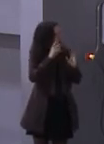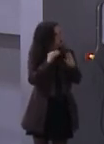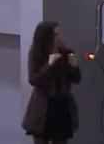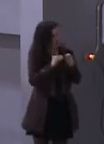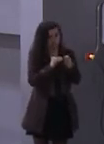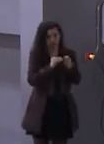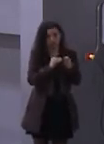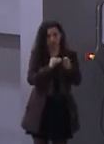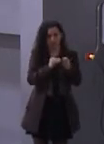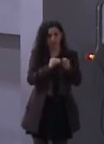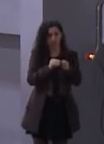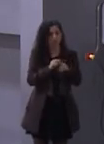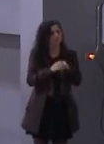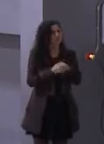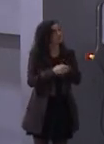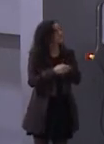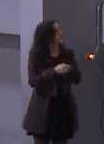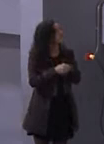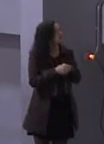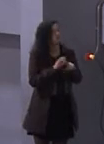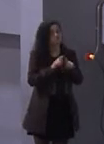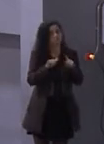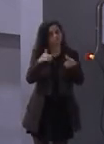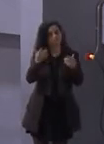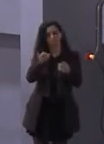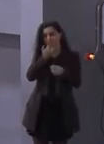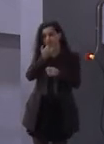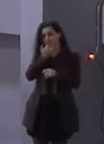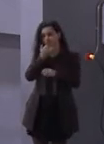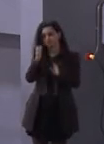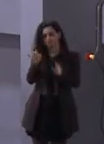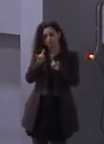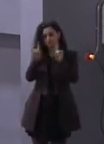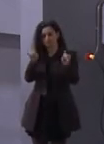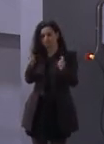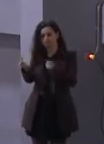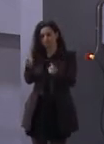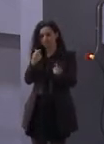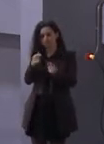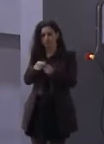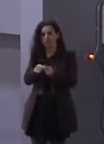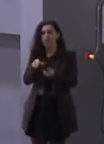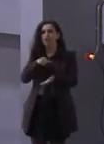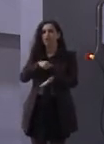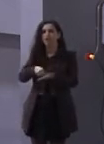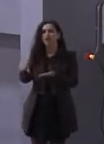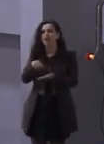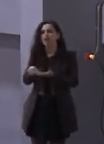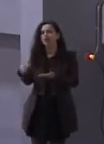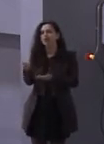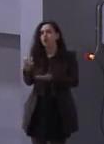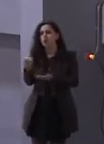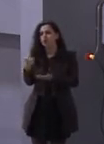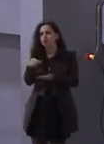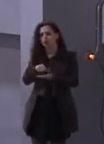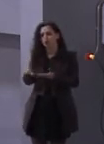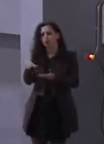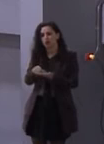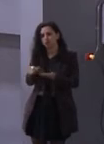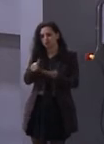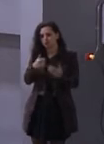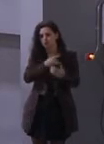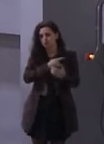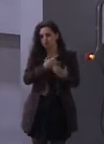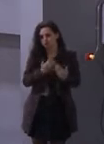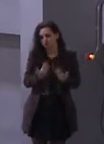en relación con lo adicional. Pero bueno, aquí hay que preguntarnos cuántos son los gastos a nivel de